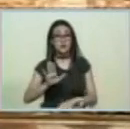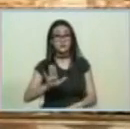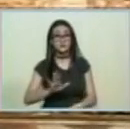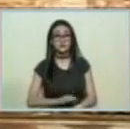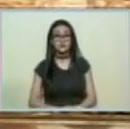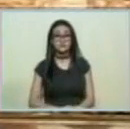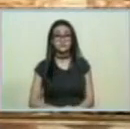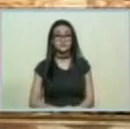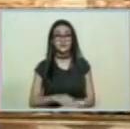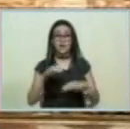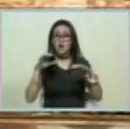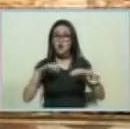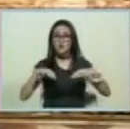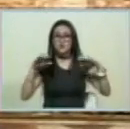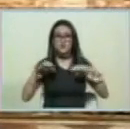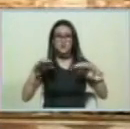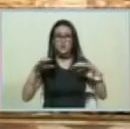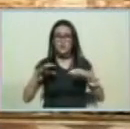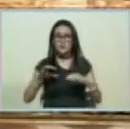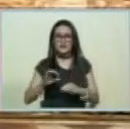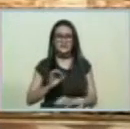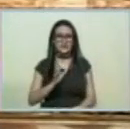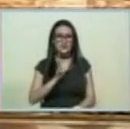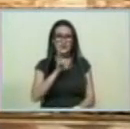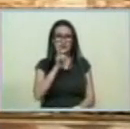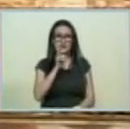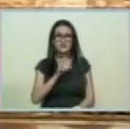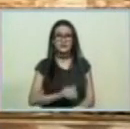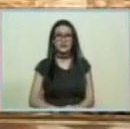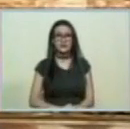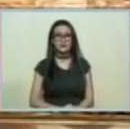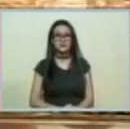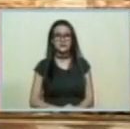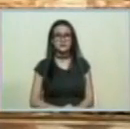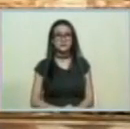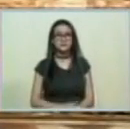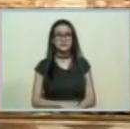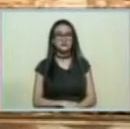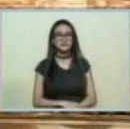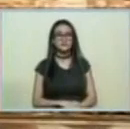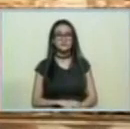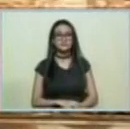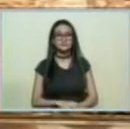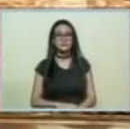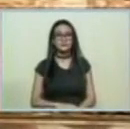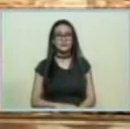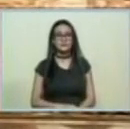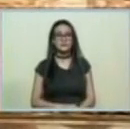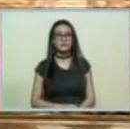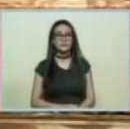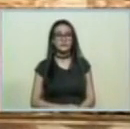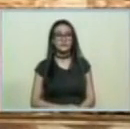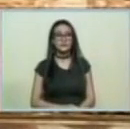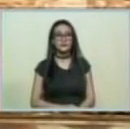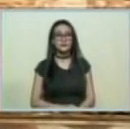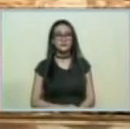Hemos tenido lluvia en toda esta región central, también en la región sur, en la región de los Andes,